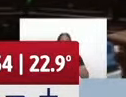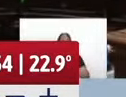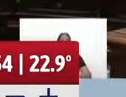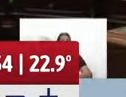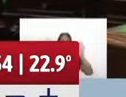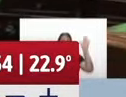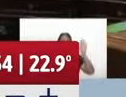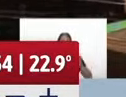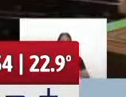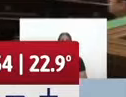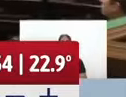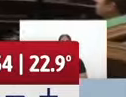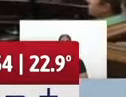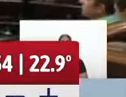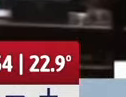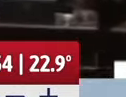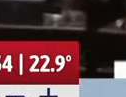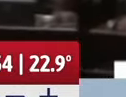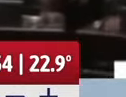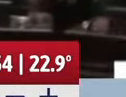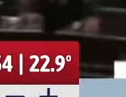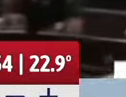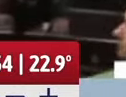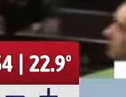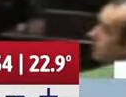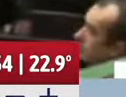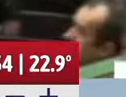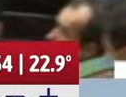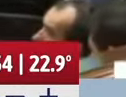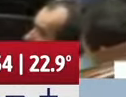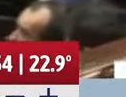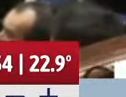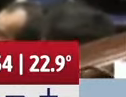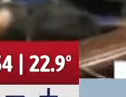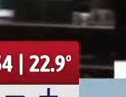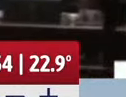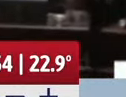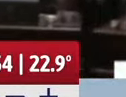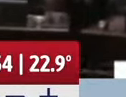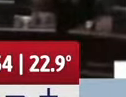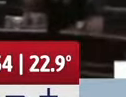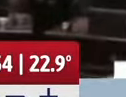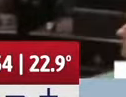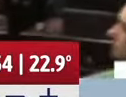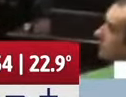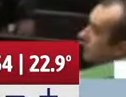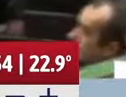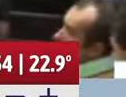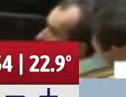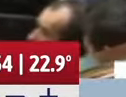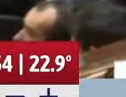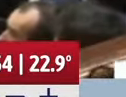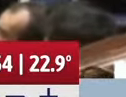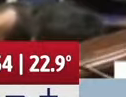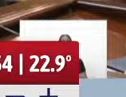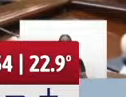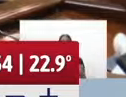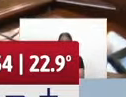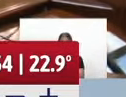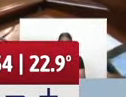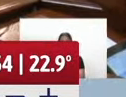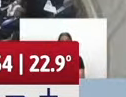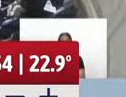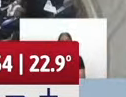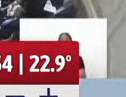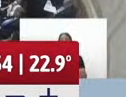de lo legal, con determinadas normas. Perfectamente el Senado puede decir, mire, llamamos a 10, sí, una comisión, sí, viene uno de la facultad de la universidad, uno